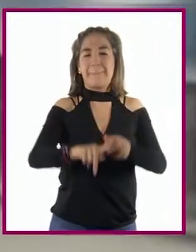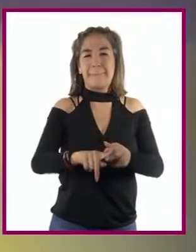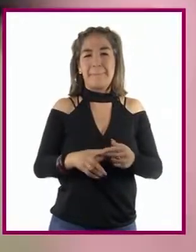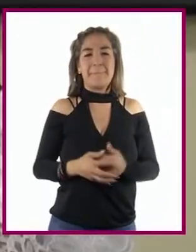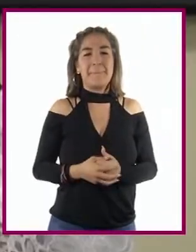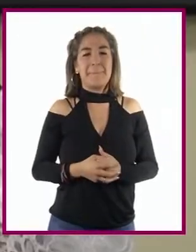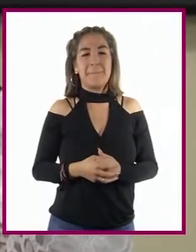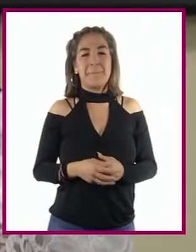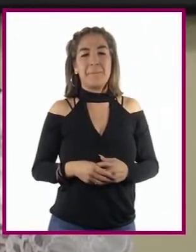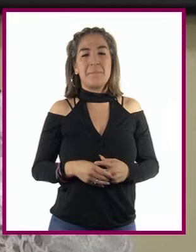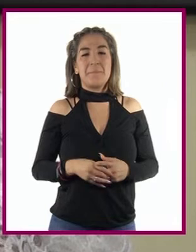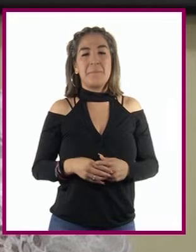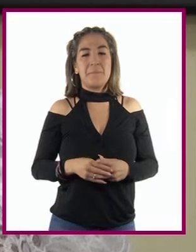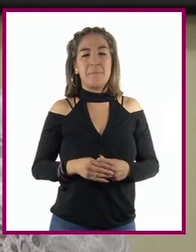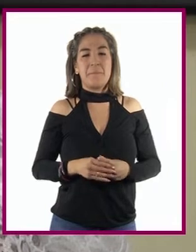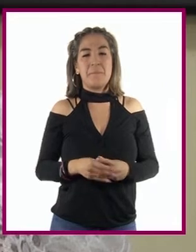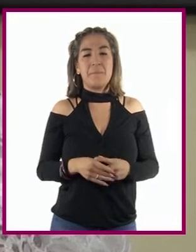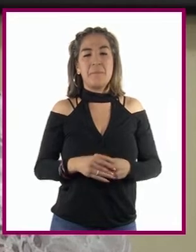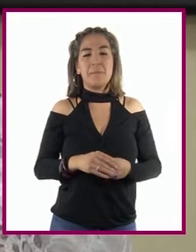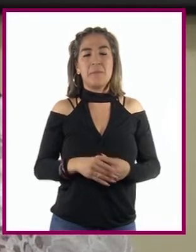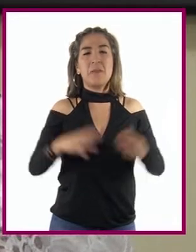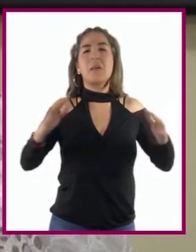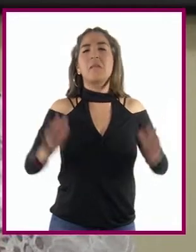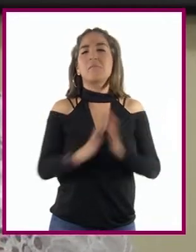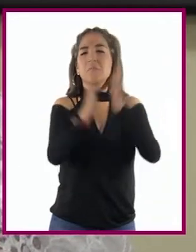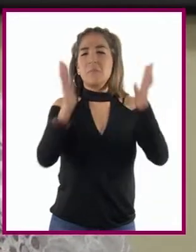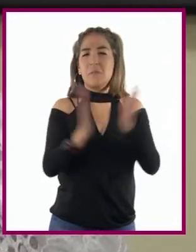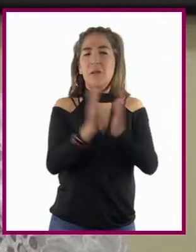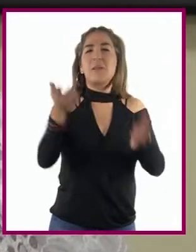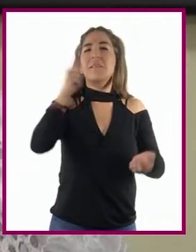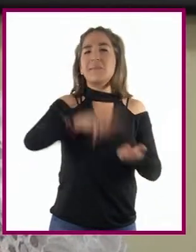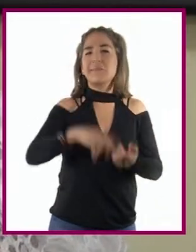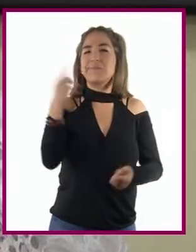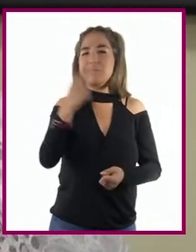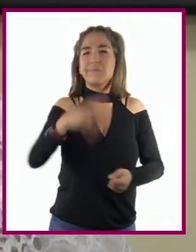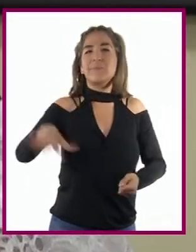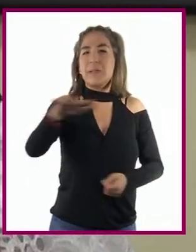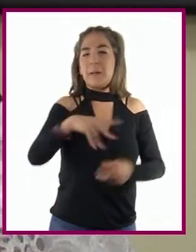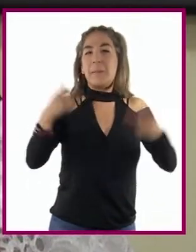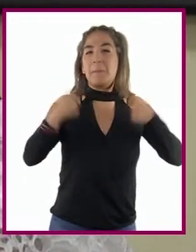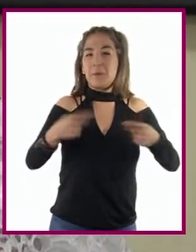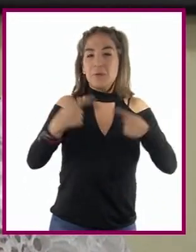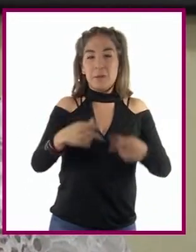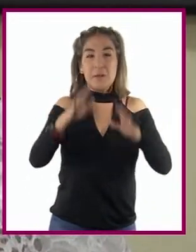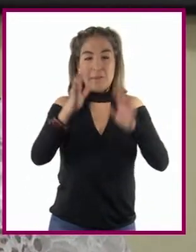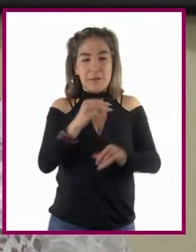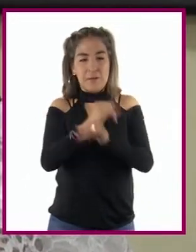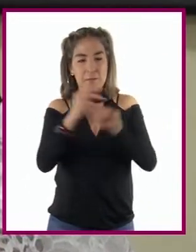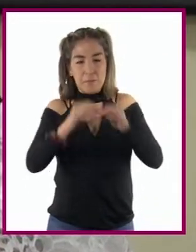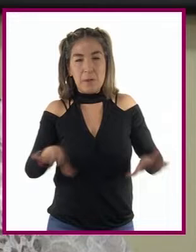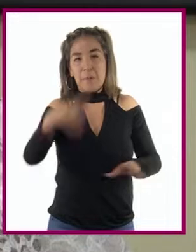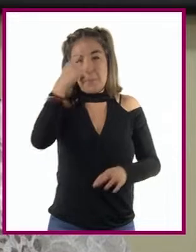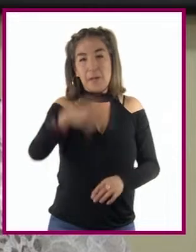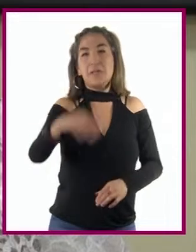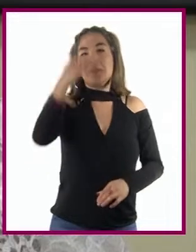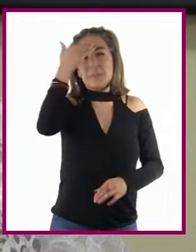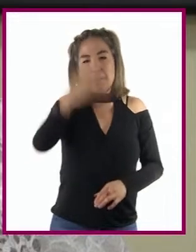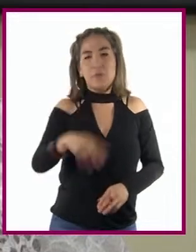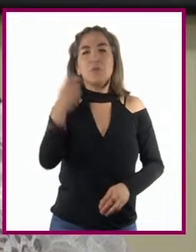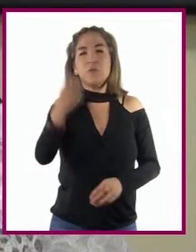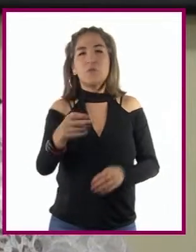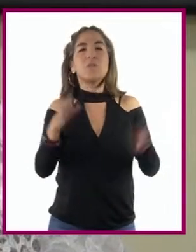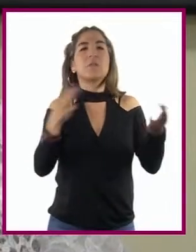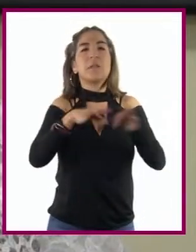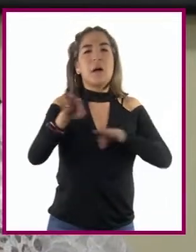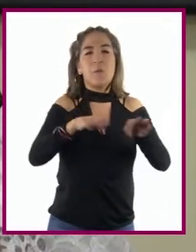empecemos. La democracia requiere de ciudadanos informados que conozcan el funcionamiento del Estado y utilicen los